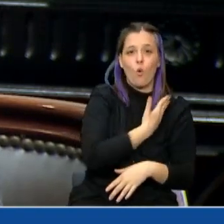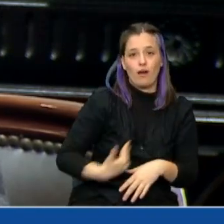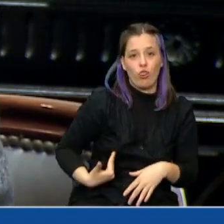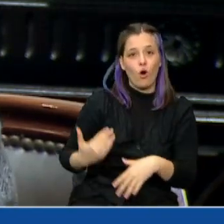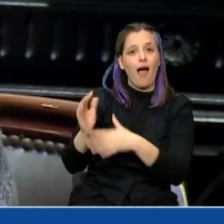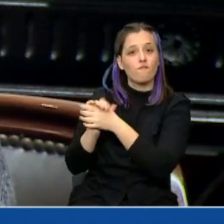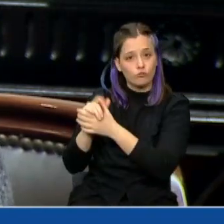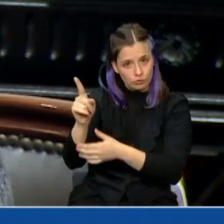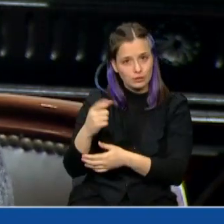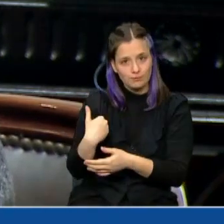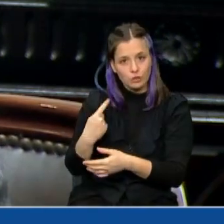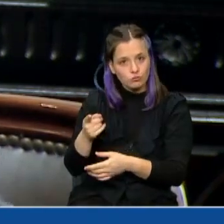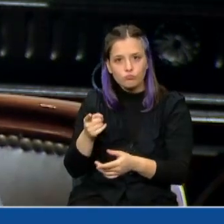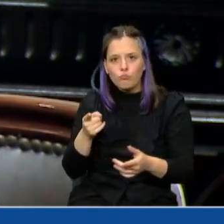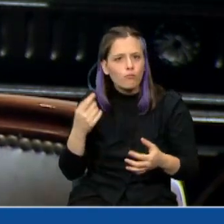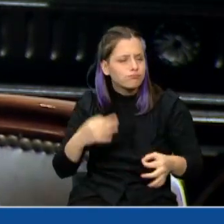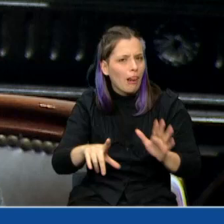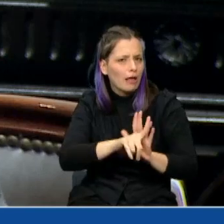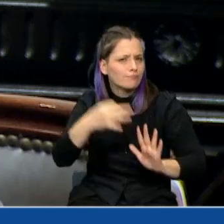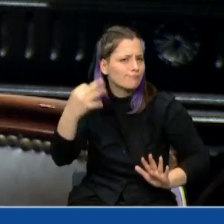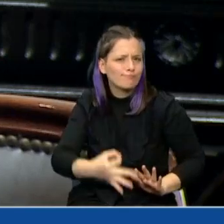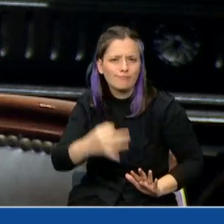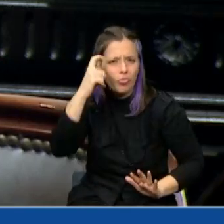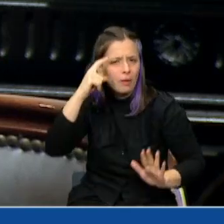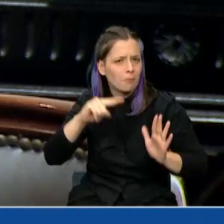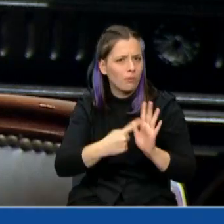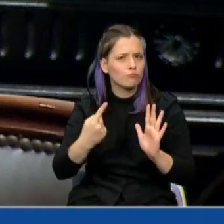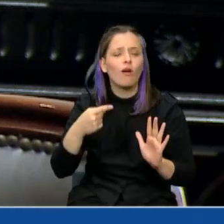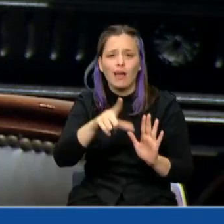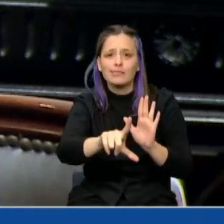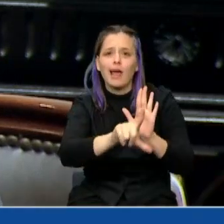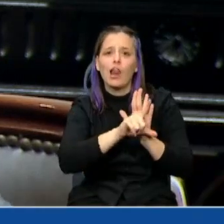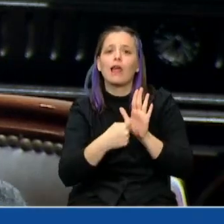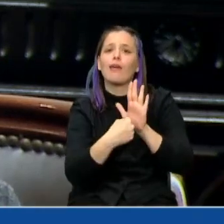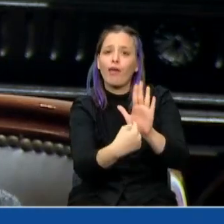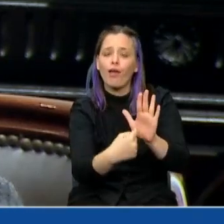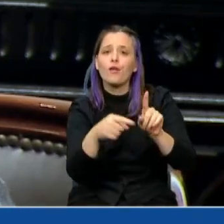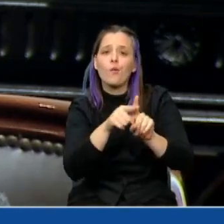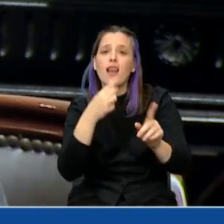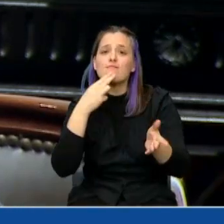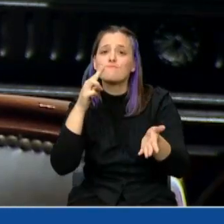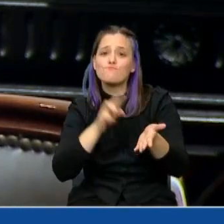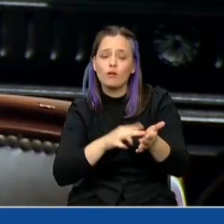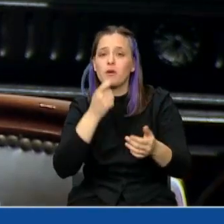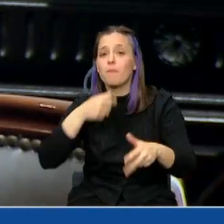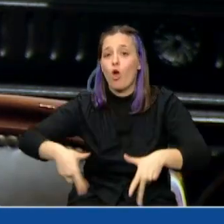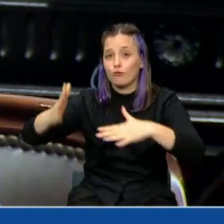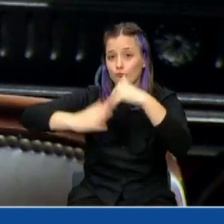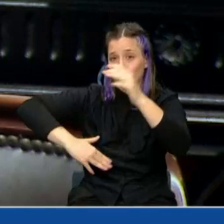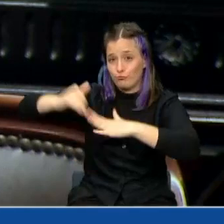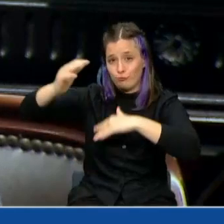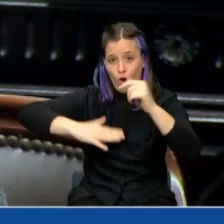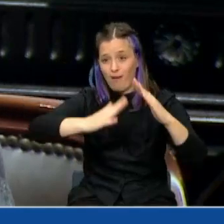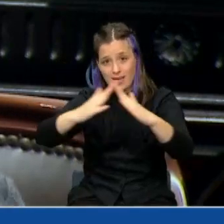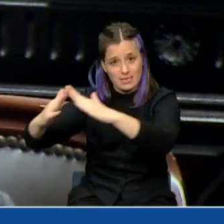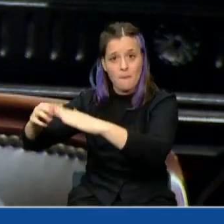fue extremadamente exitosa, que es una ley que desgrava impositivamente no solo la construcción de viviendas